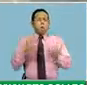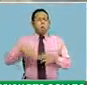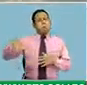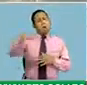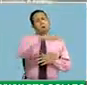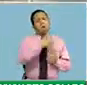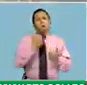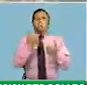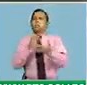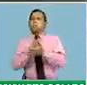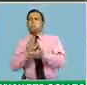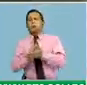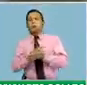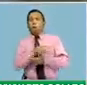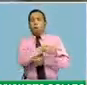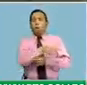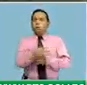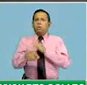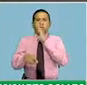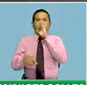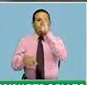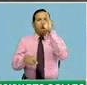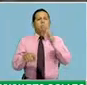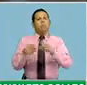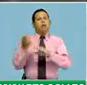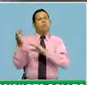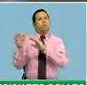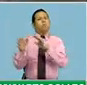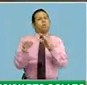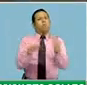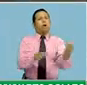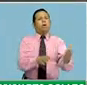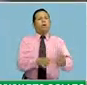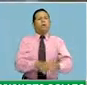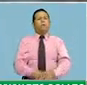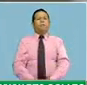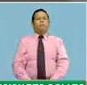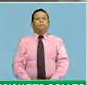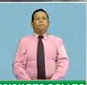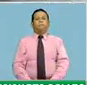todos los meses retiran cuerpos en las compuertas, informó Charlie Pisa.